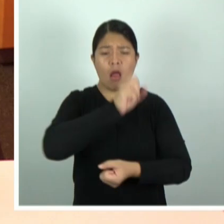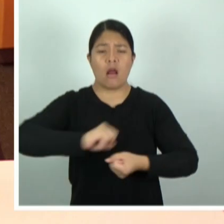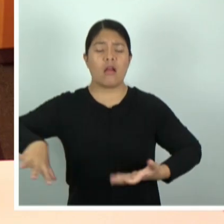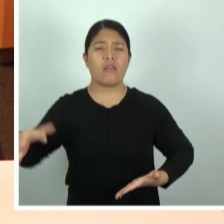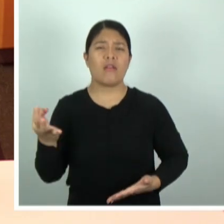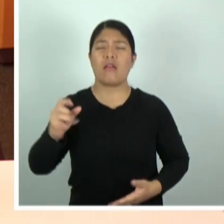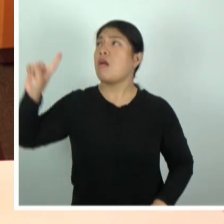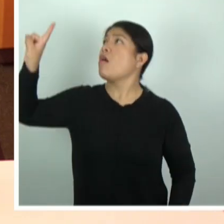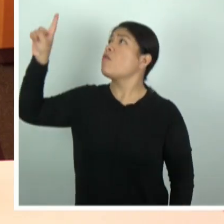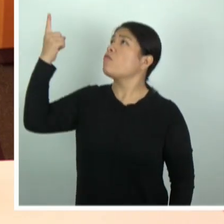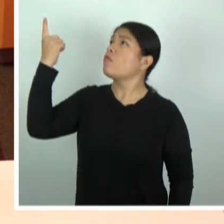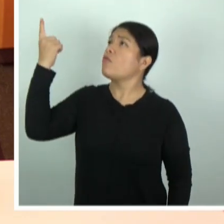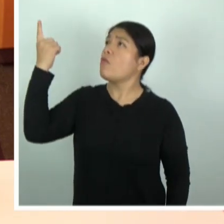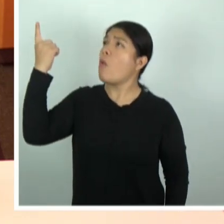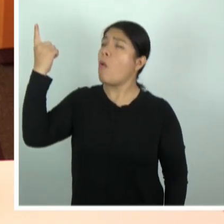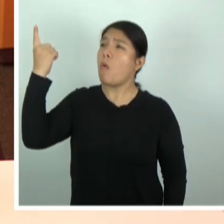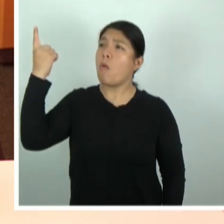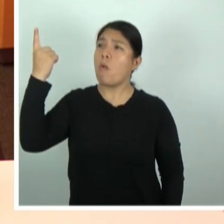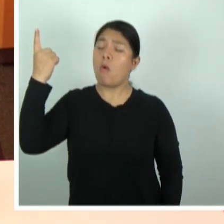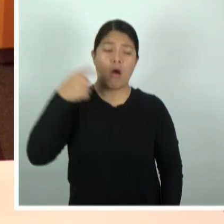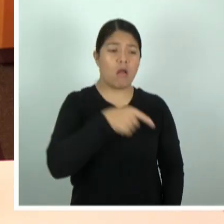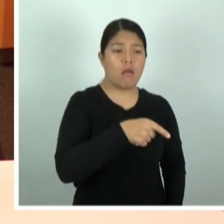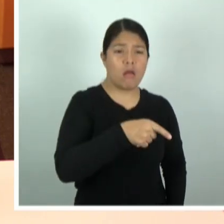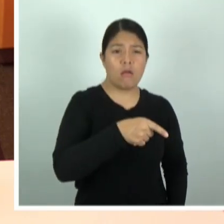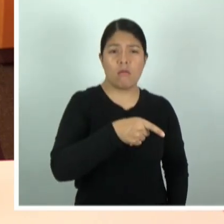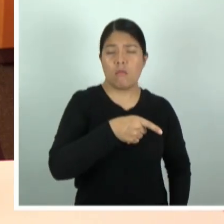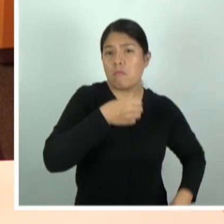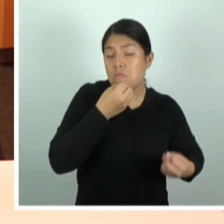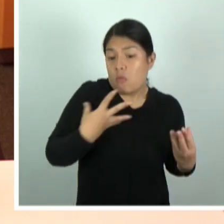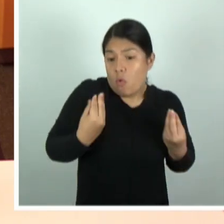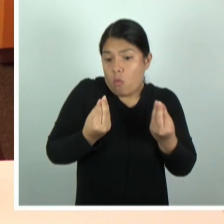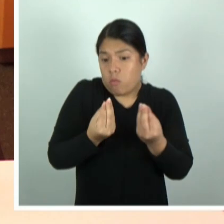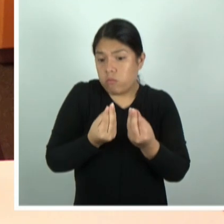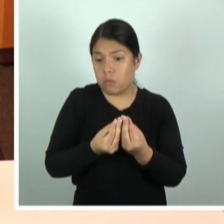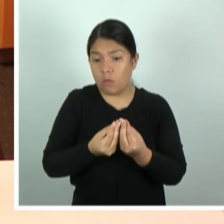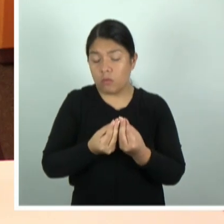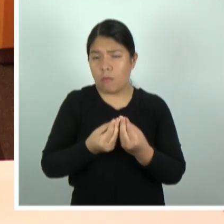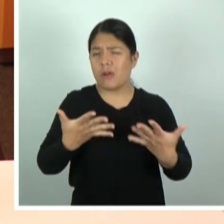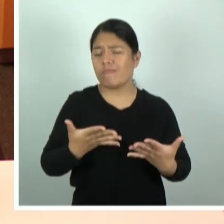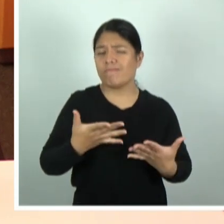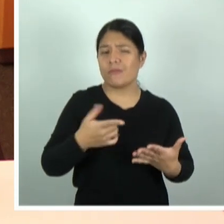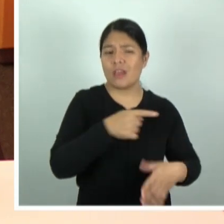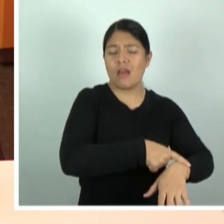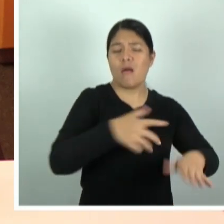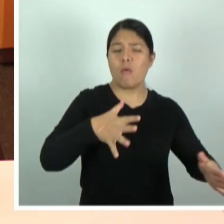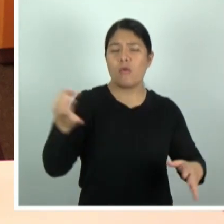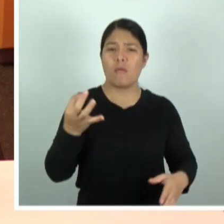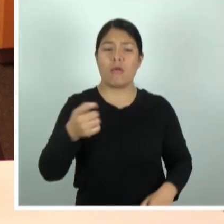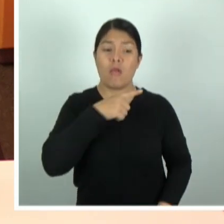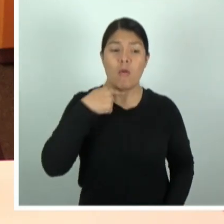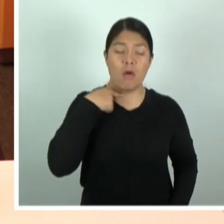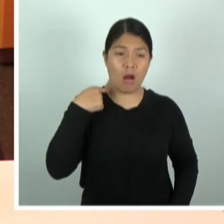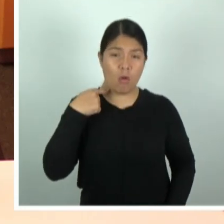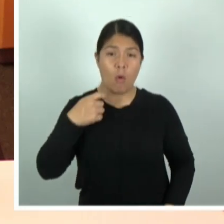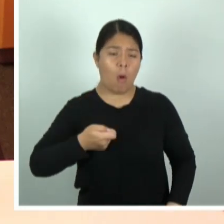Señor. ¿Qué es lo que pasó en aquel momento? ¿Qué pasó con el pecado? ¿Qué fue lo que